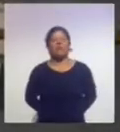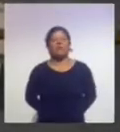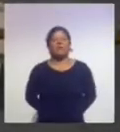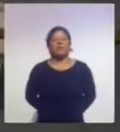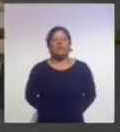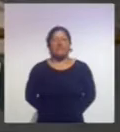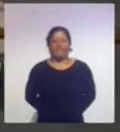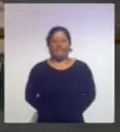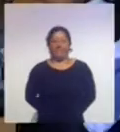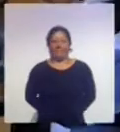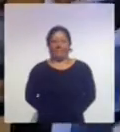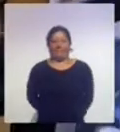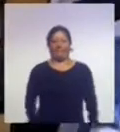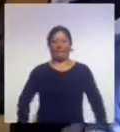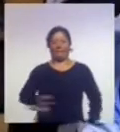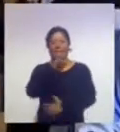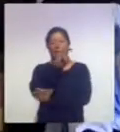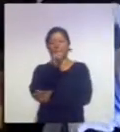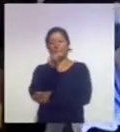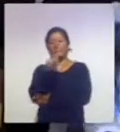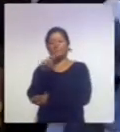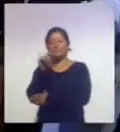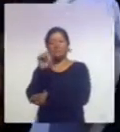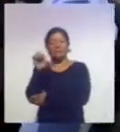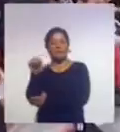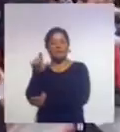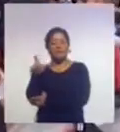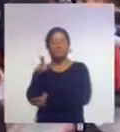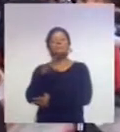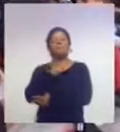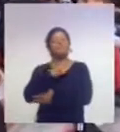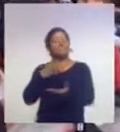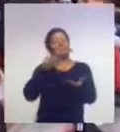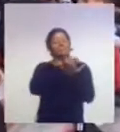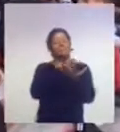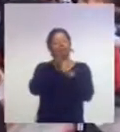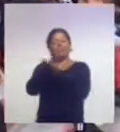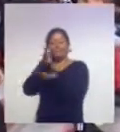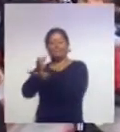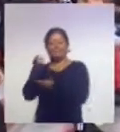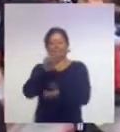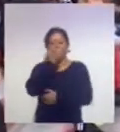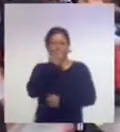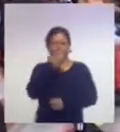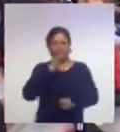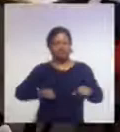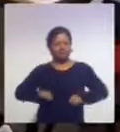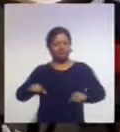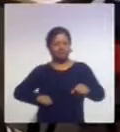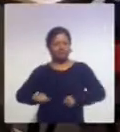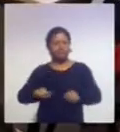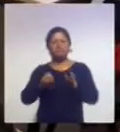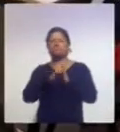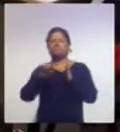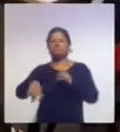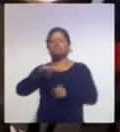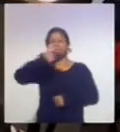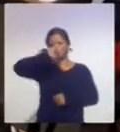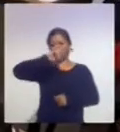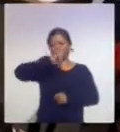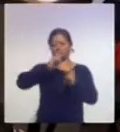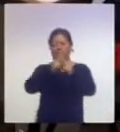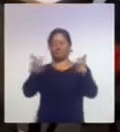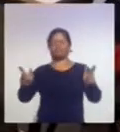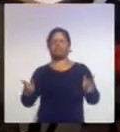El Instituto Tlaxcalteca de Elecciones desarrolla en instituciones públicas de la entidad acciones democráticas como la elección a jefes de grupo, sociedad